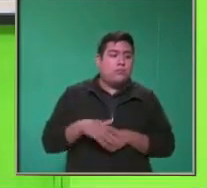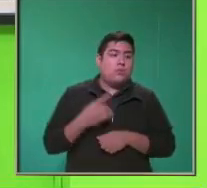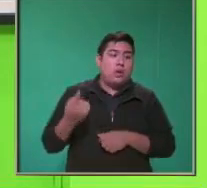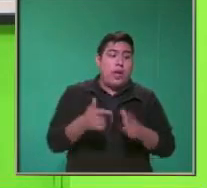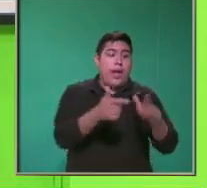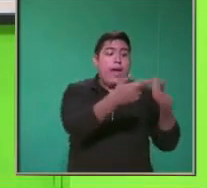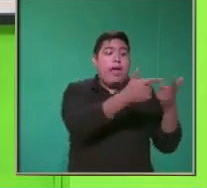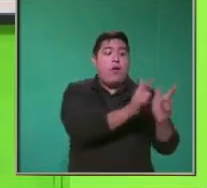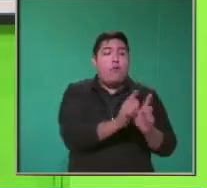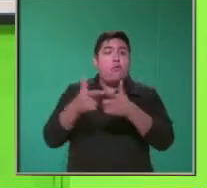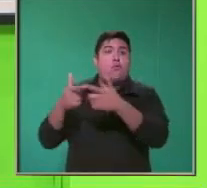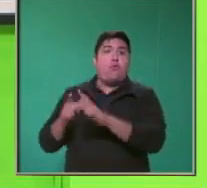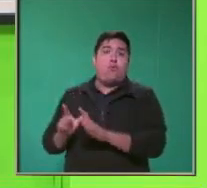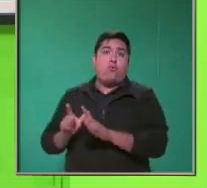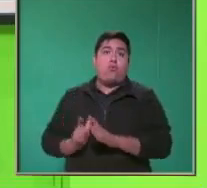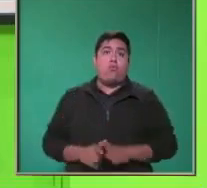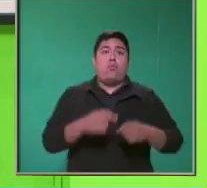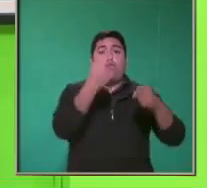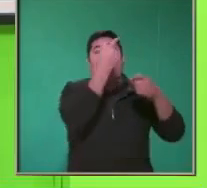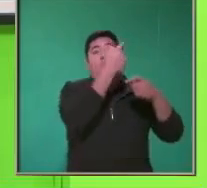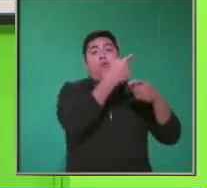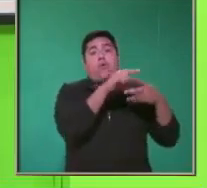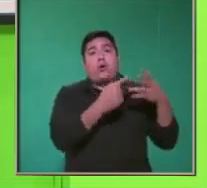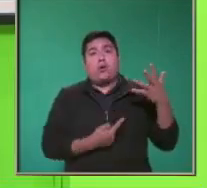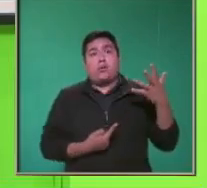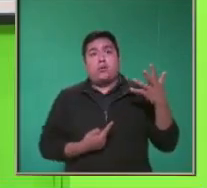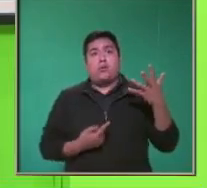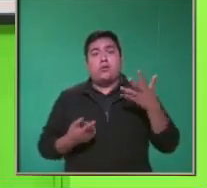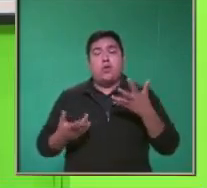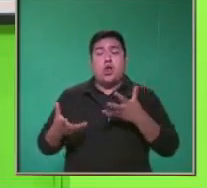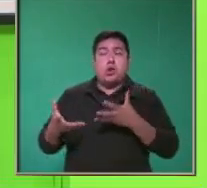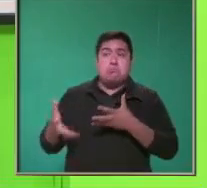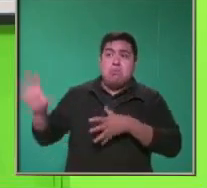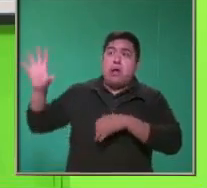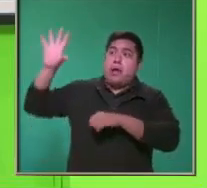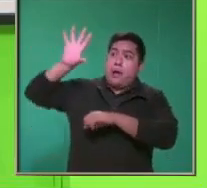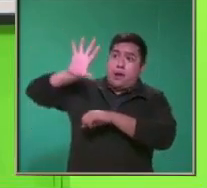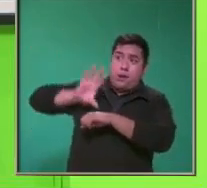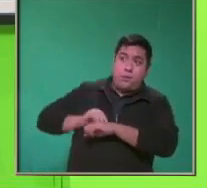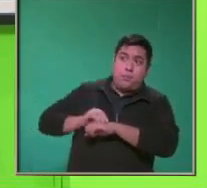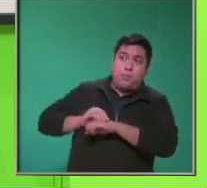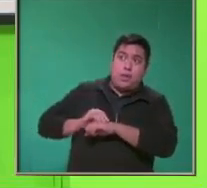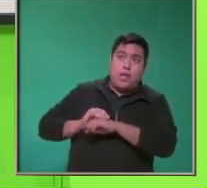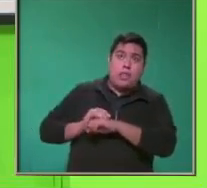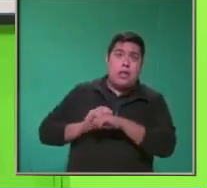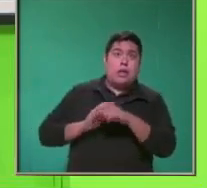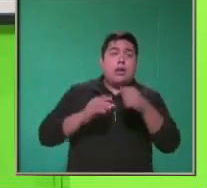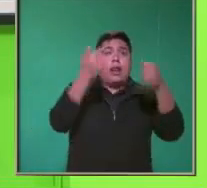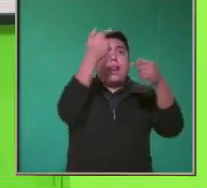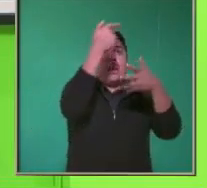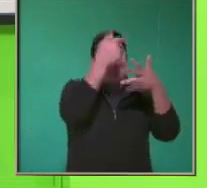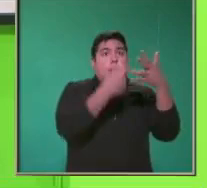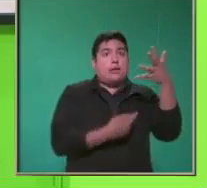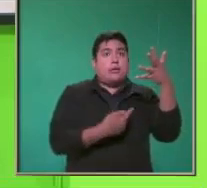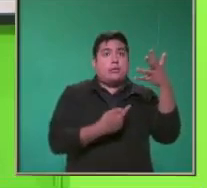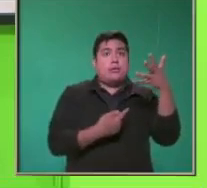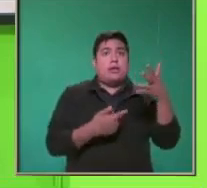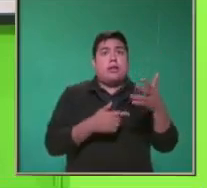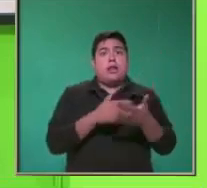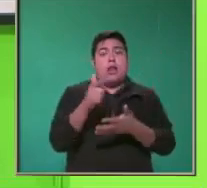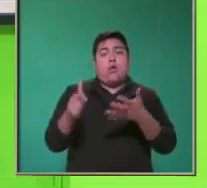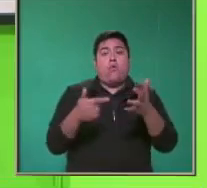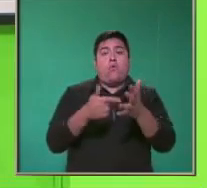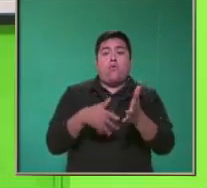clasificarlas y caracterizarlas nos da espacio para poder tener ese listado de regiones o